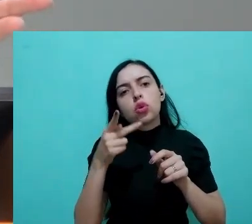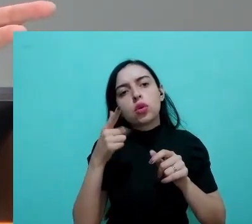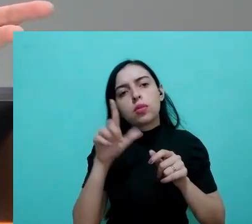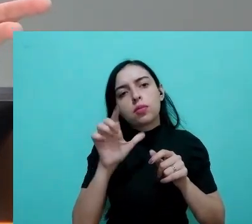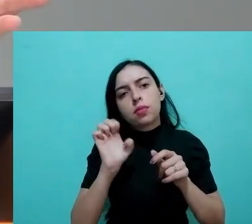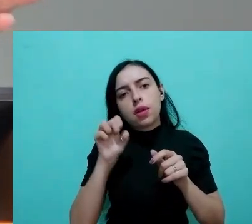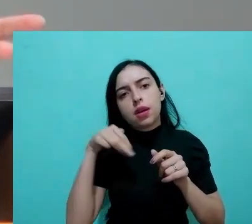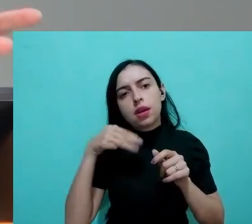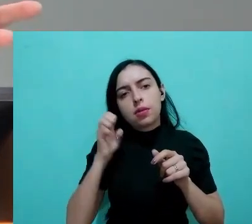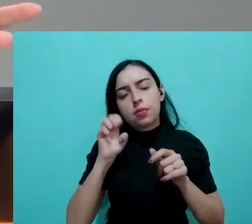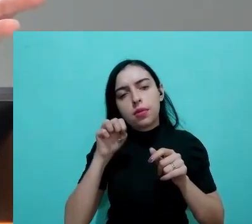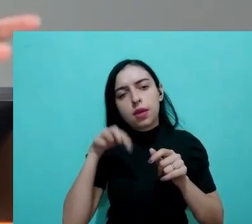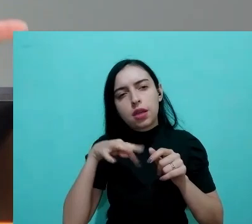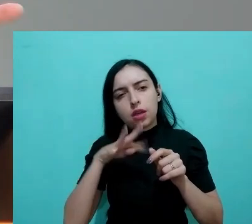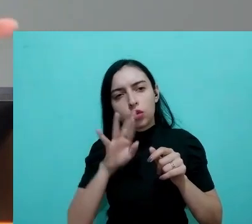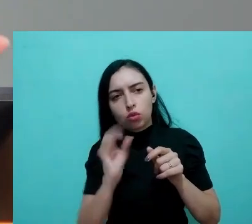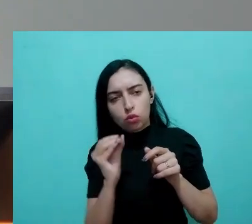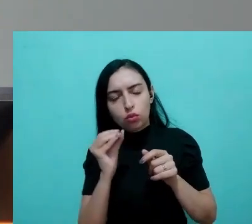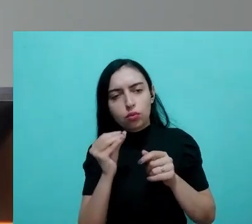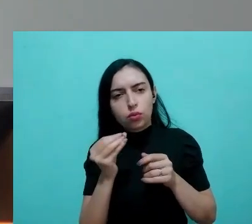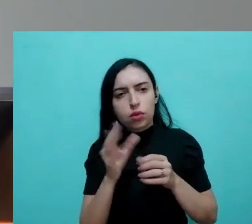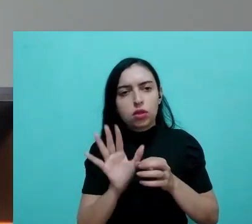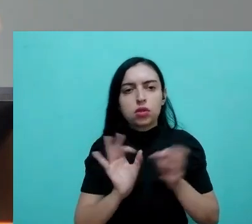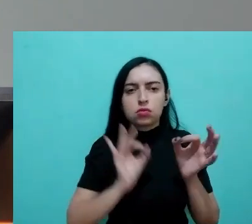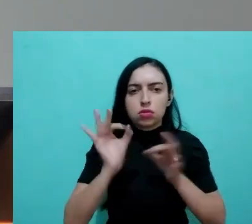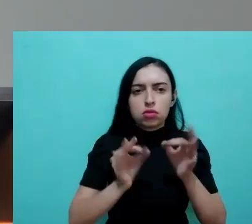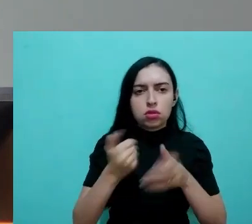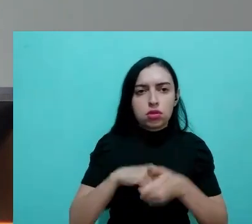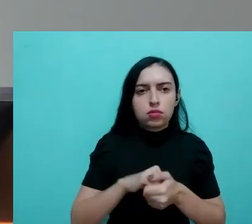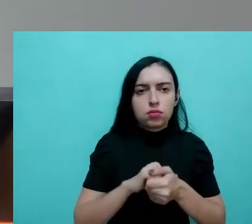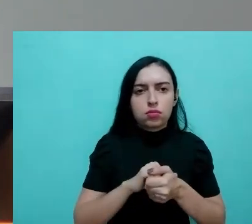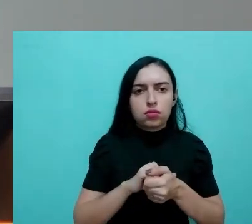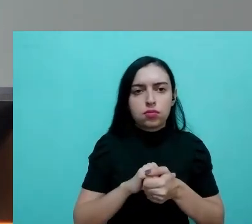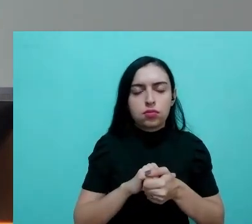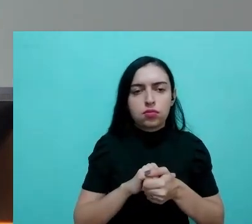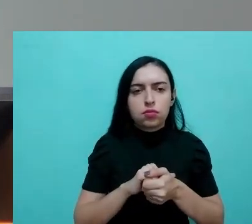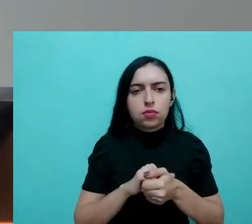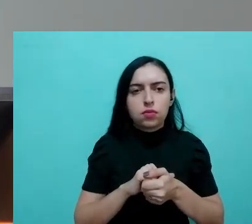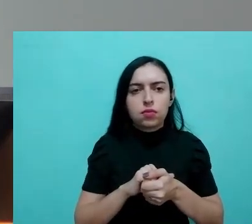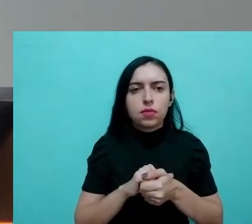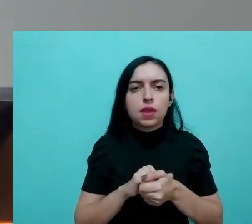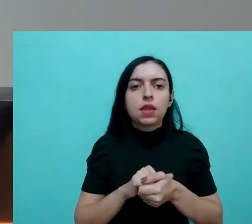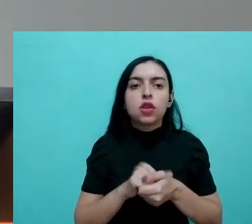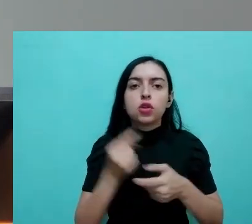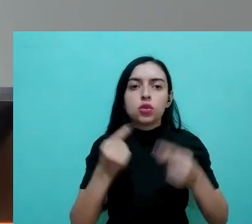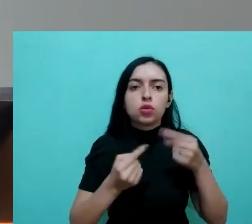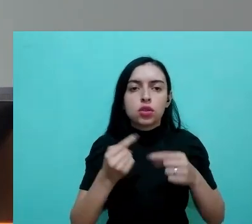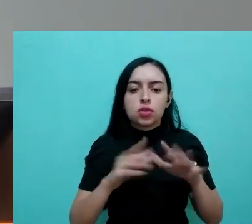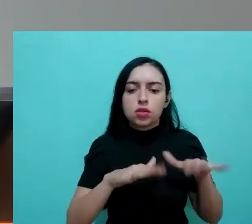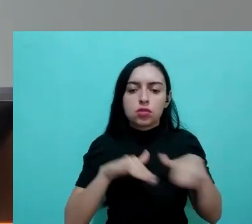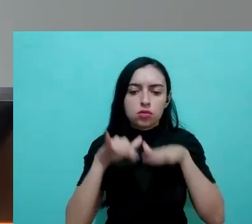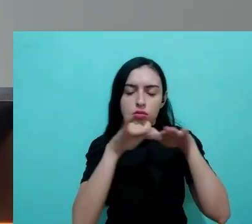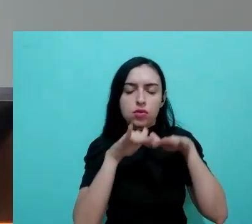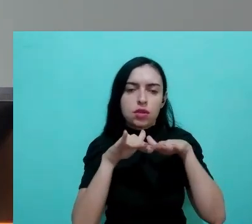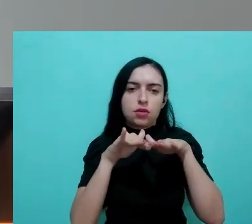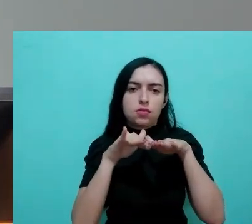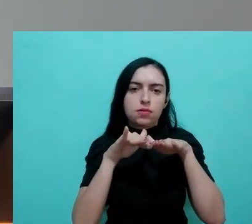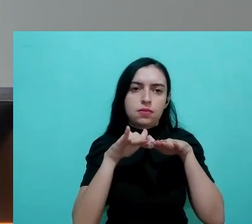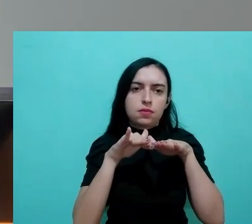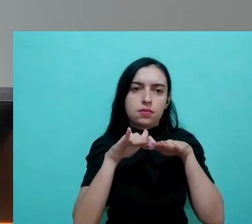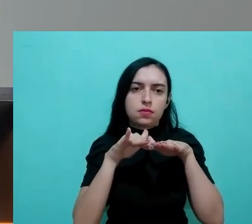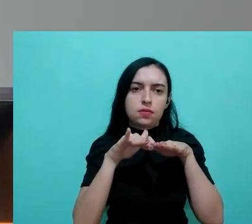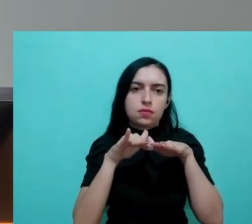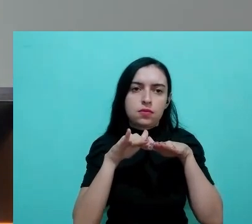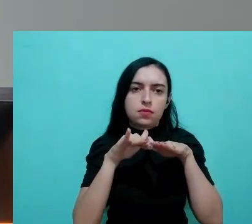las lagunas de la jurisdicción positiva, es decir, básicamente jurisdicción de equidad. La